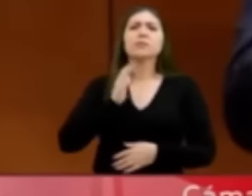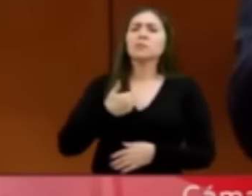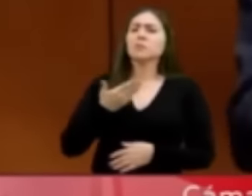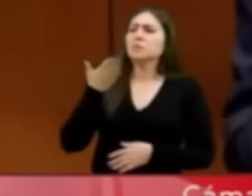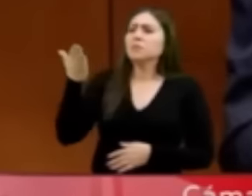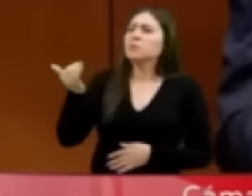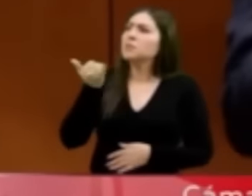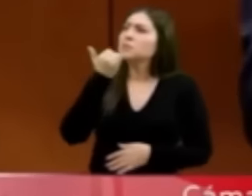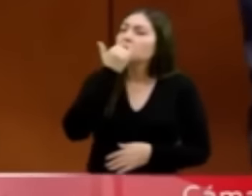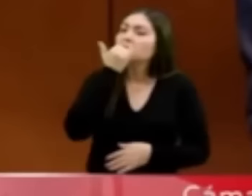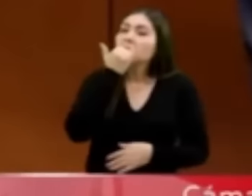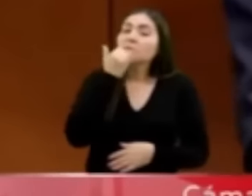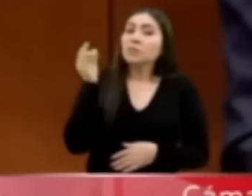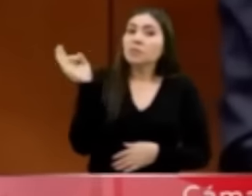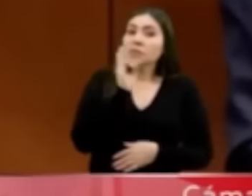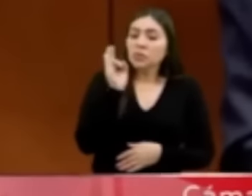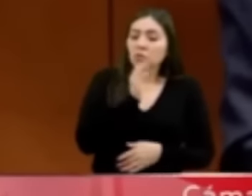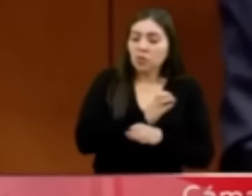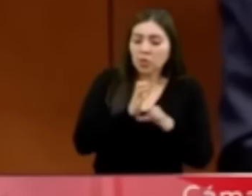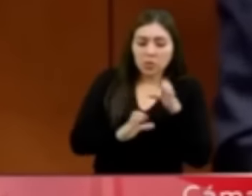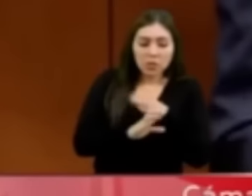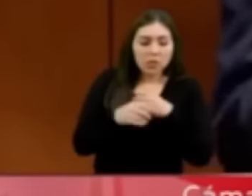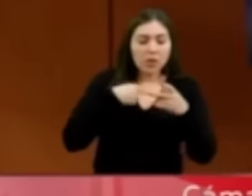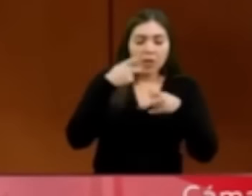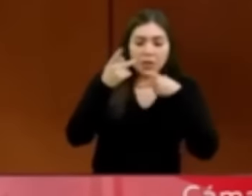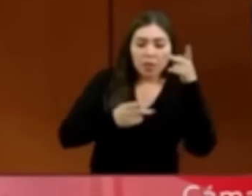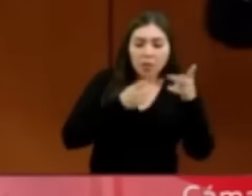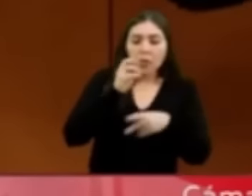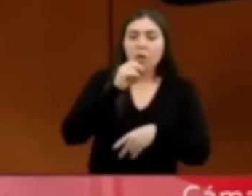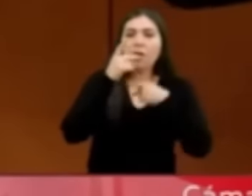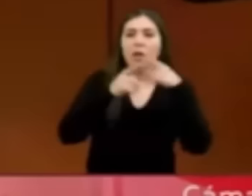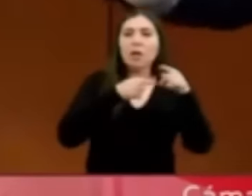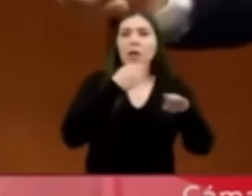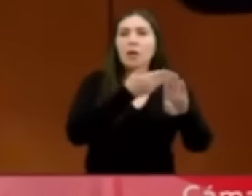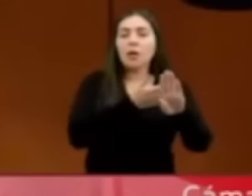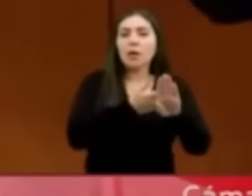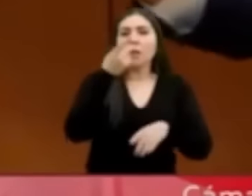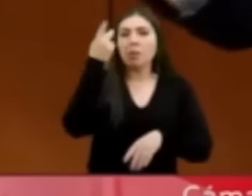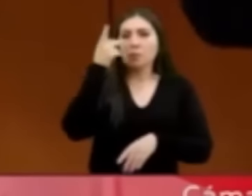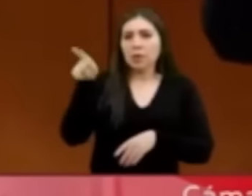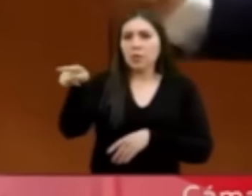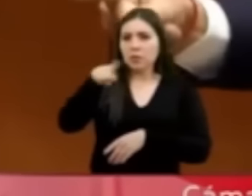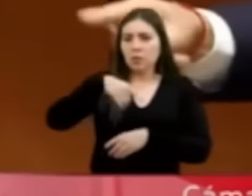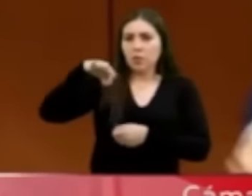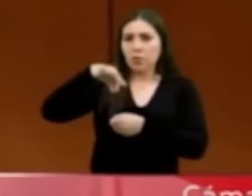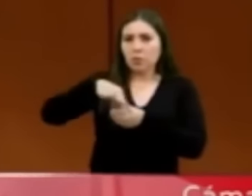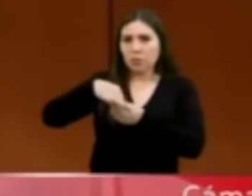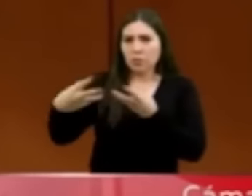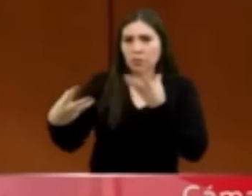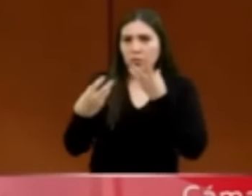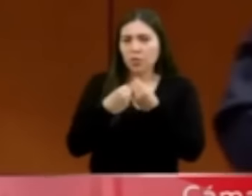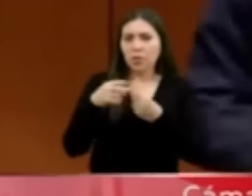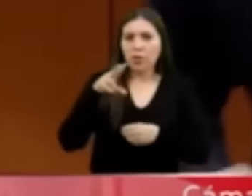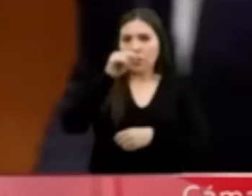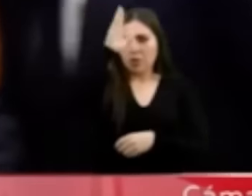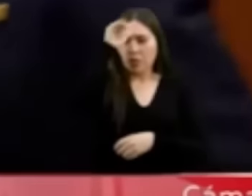haya dicho o esté diciendo, siempre y cuando votes con nosotros en contra de la reforma al Poder